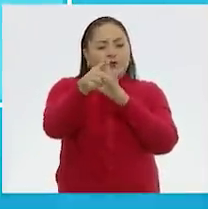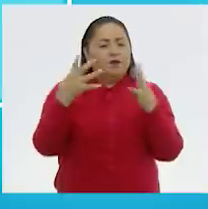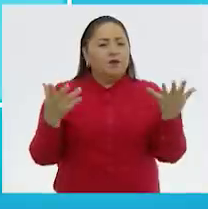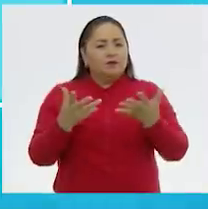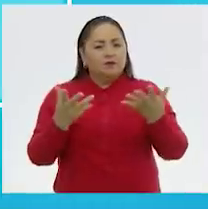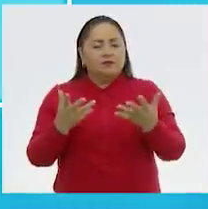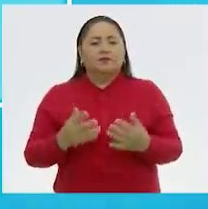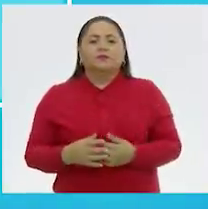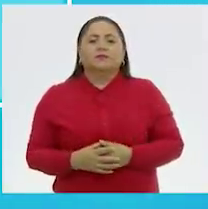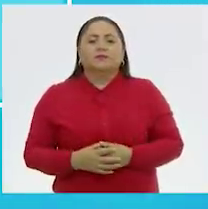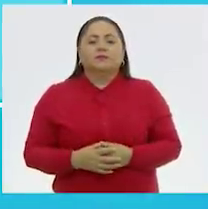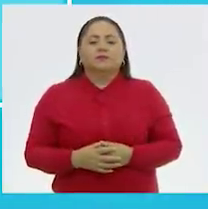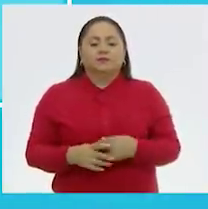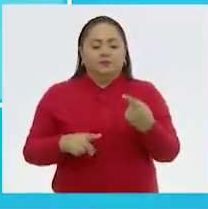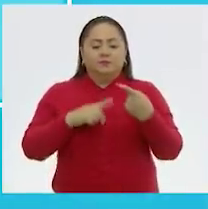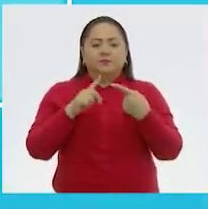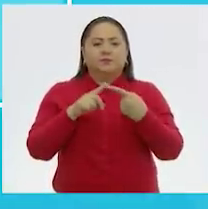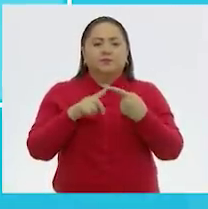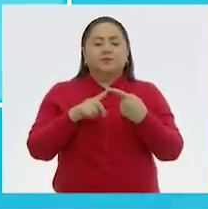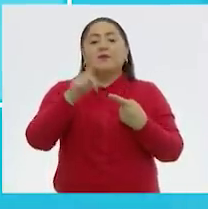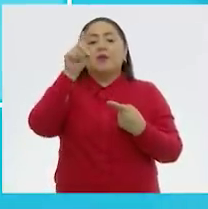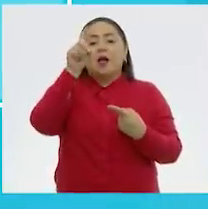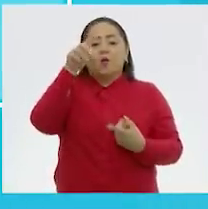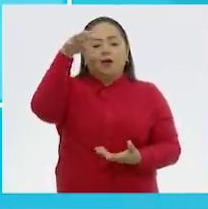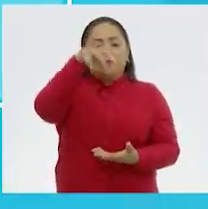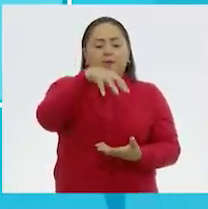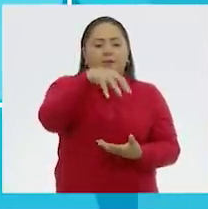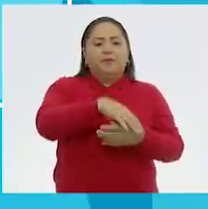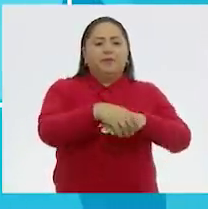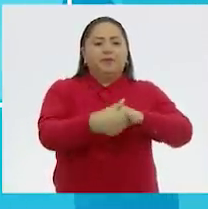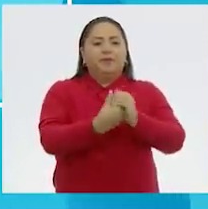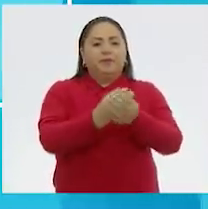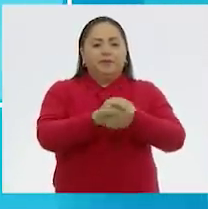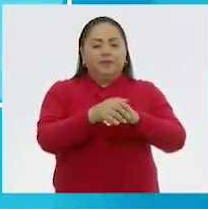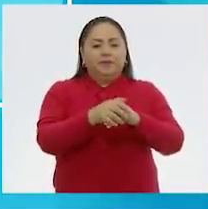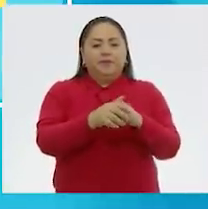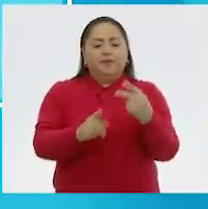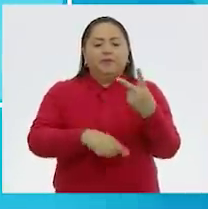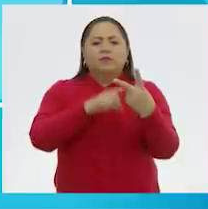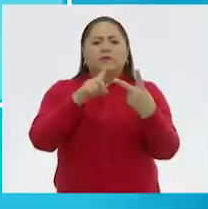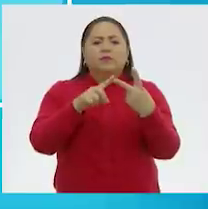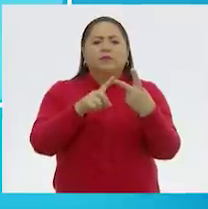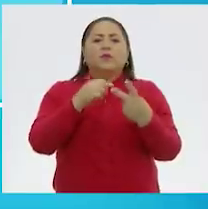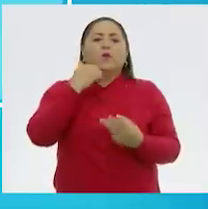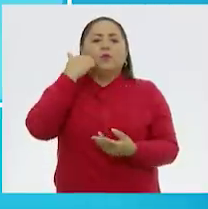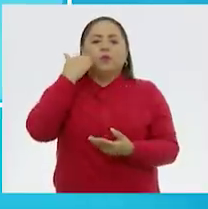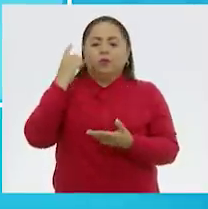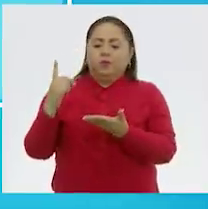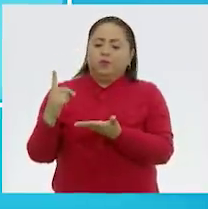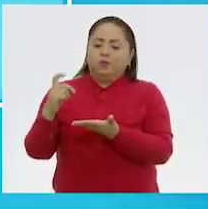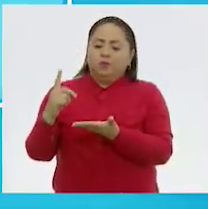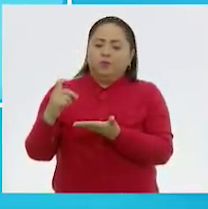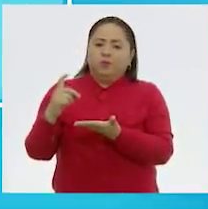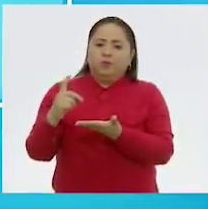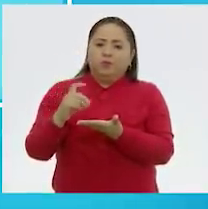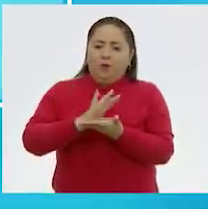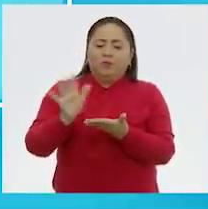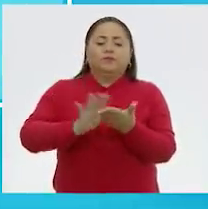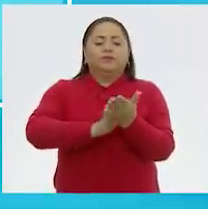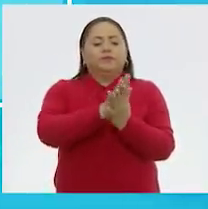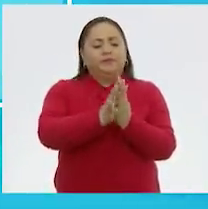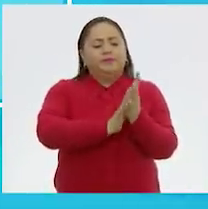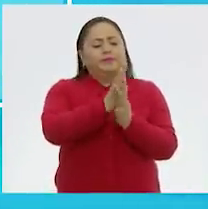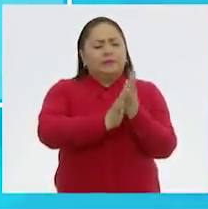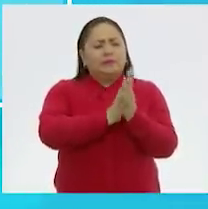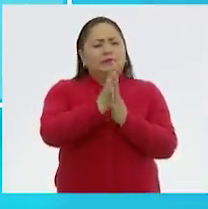hacerlo correctamente. Moja tus manos. Usa suficiente jabón. Frota tus palmas una